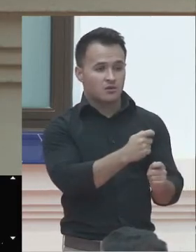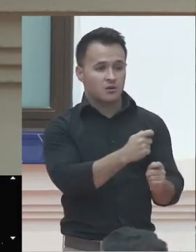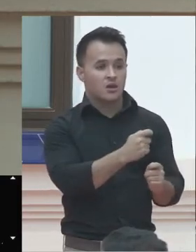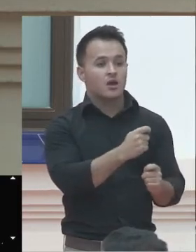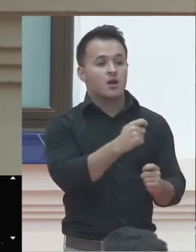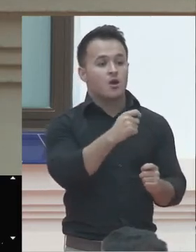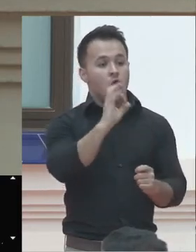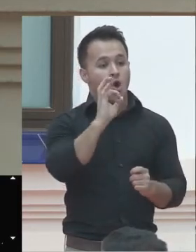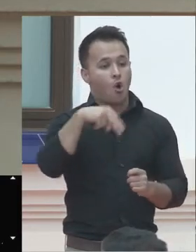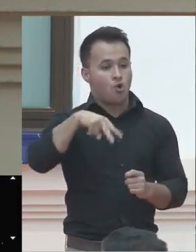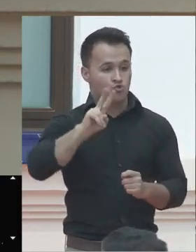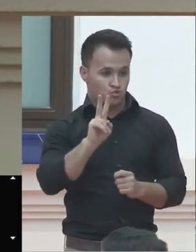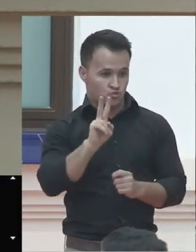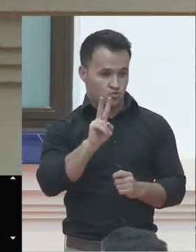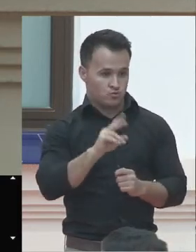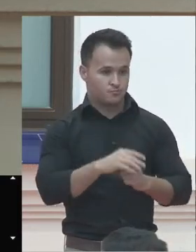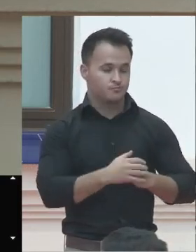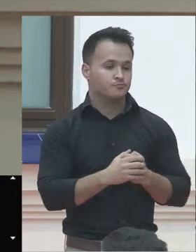Unidas.